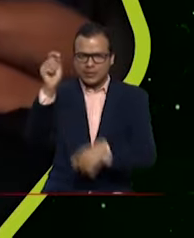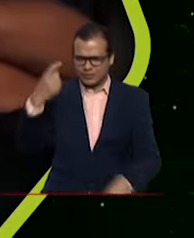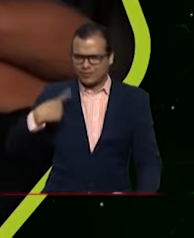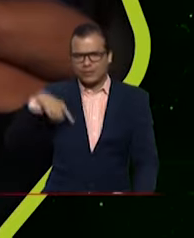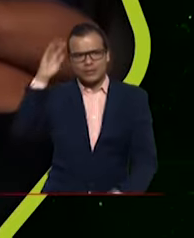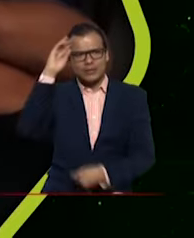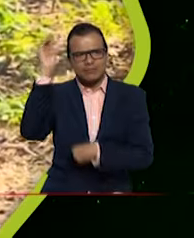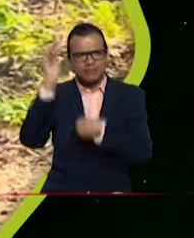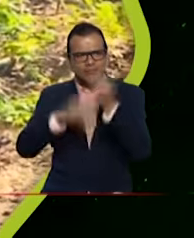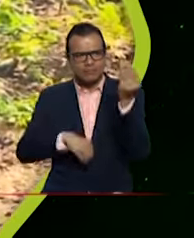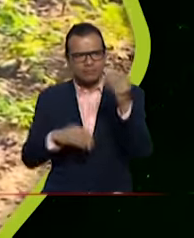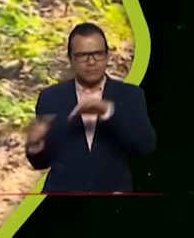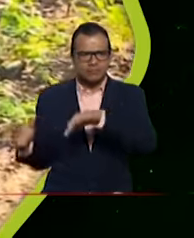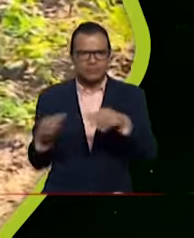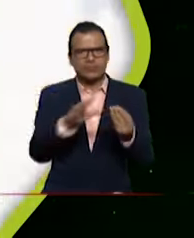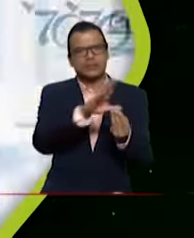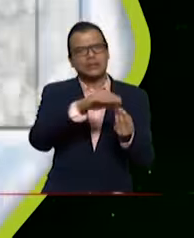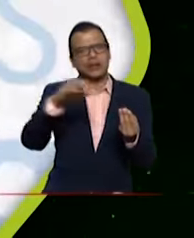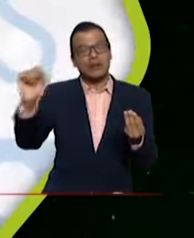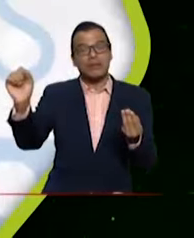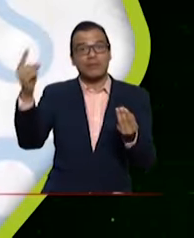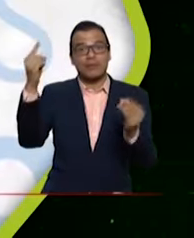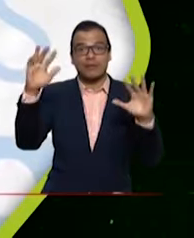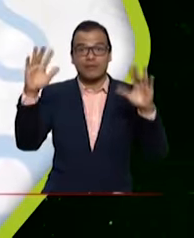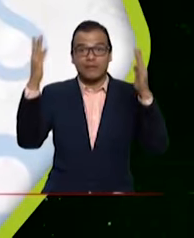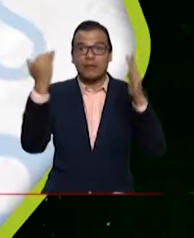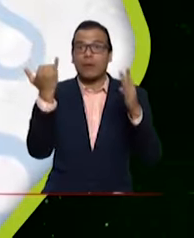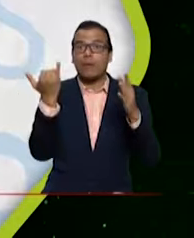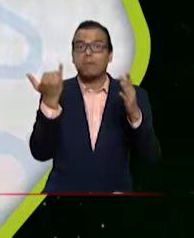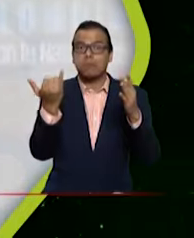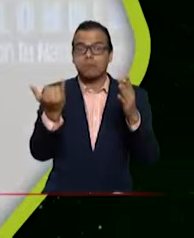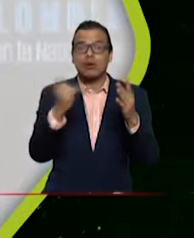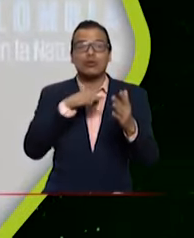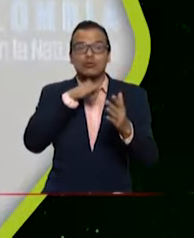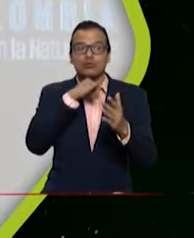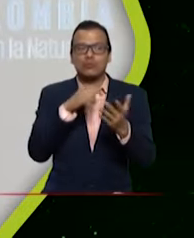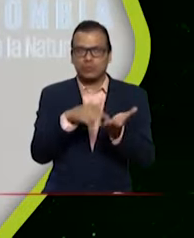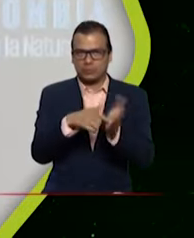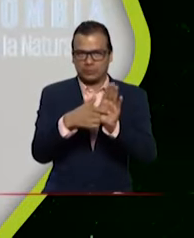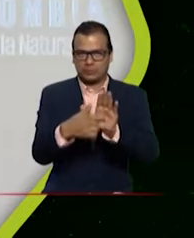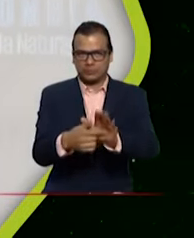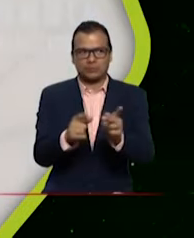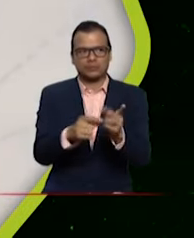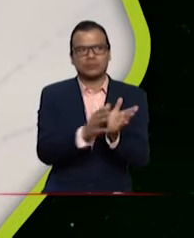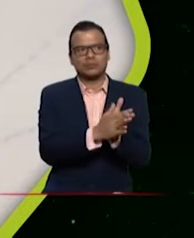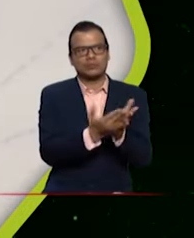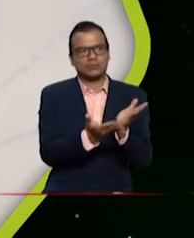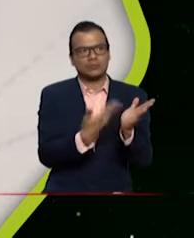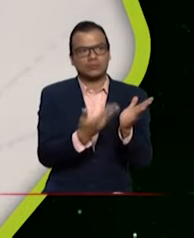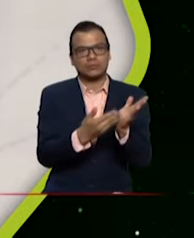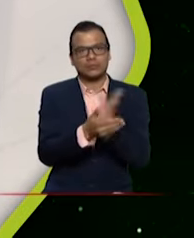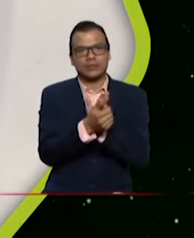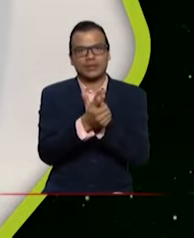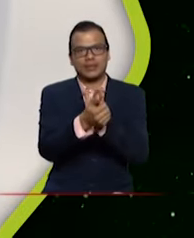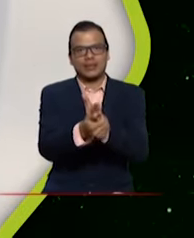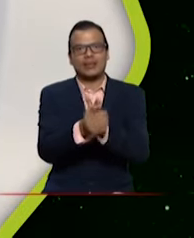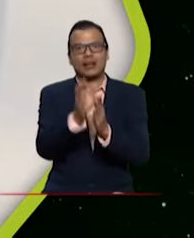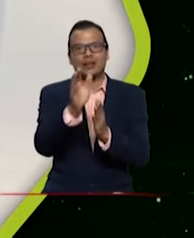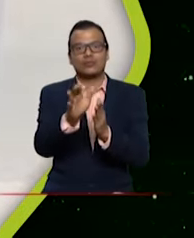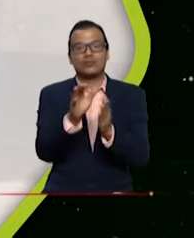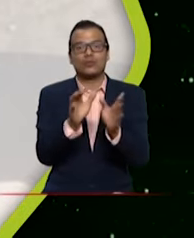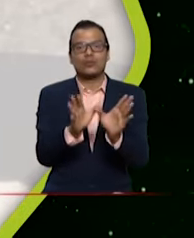Estuvimos en la primera feria de las aves de Yumbo. Esta es la guía de mariposas más completa del planeta. Es una edición especial con motivo